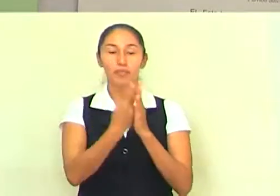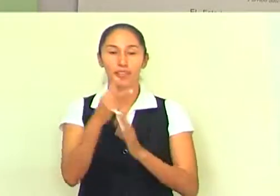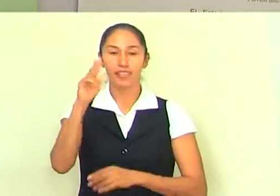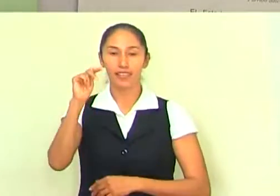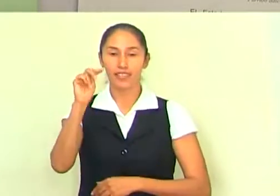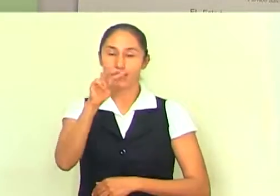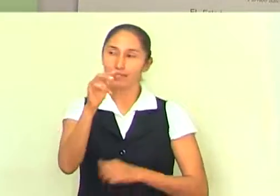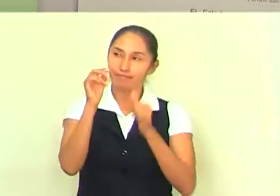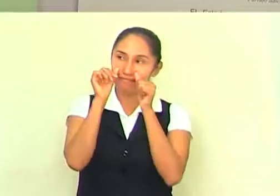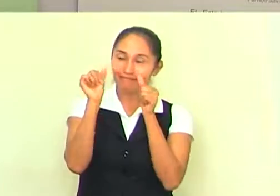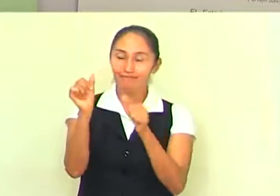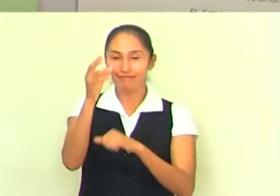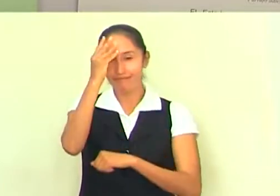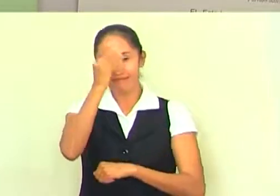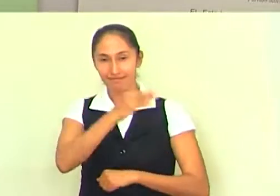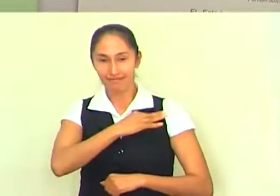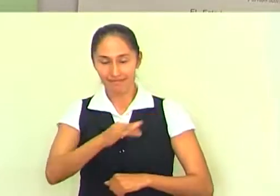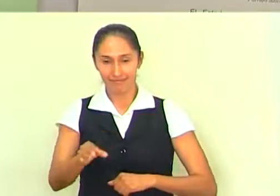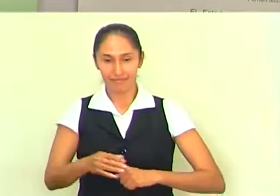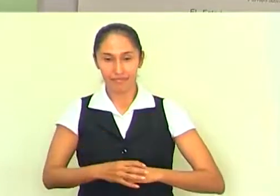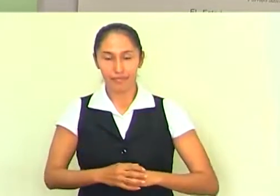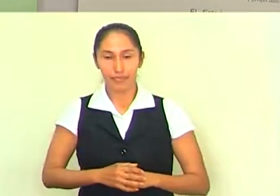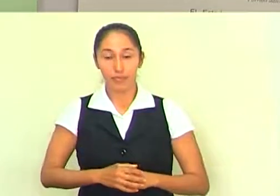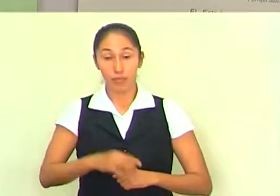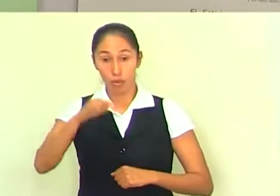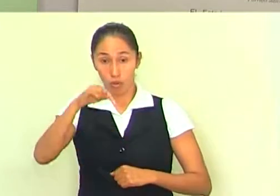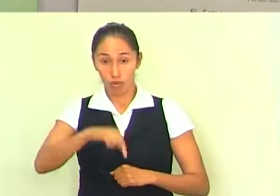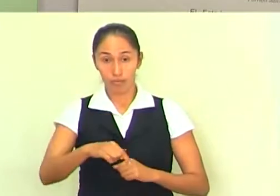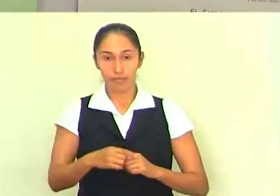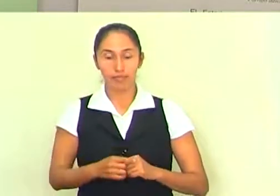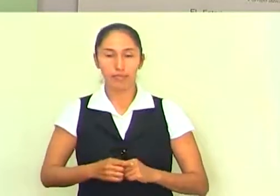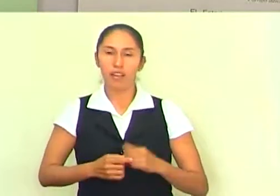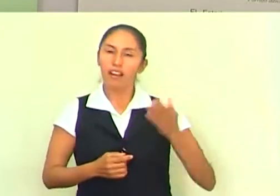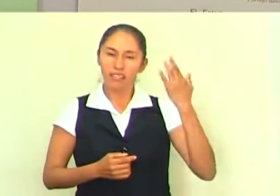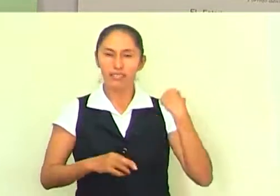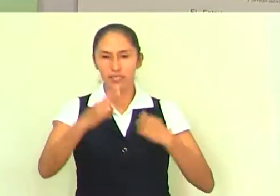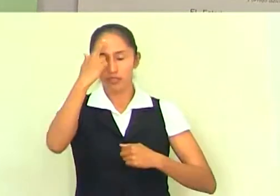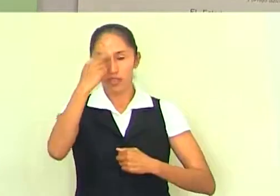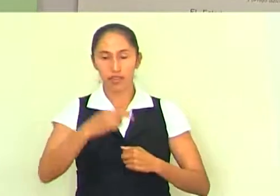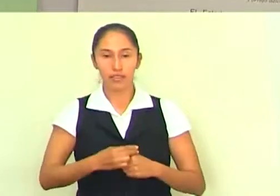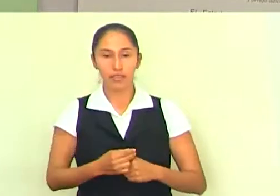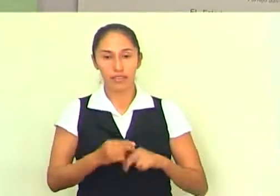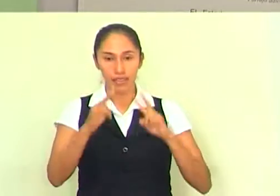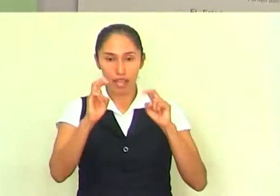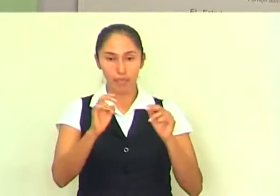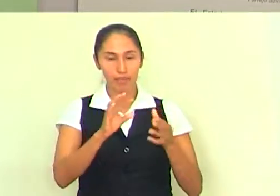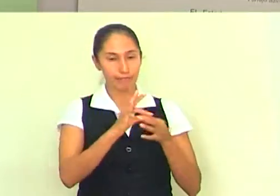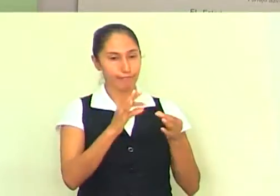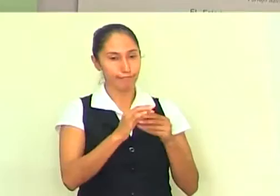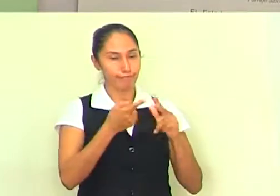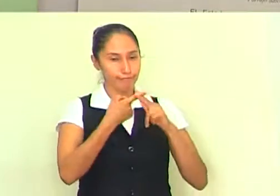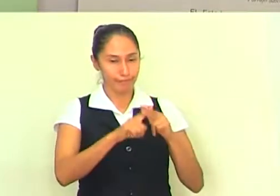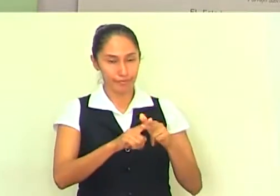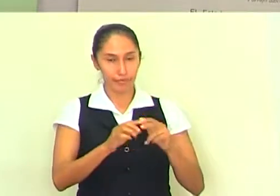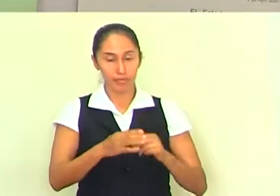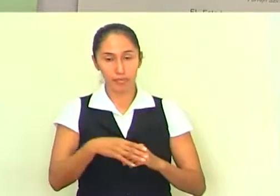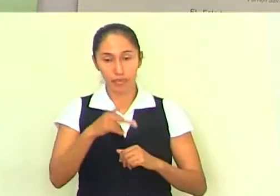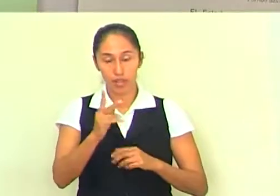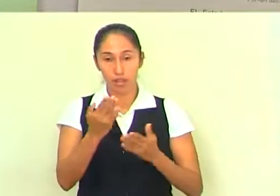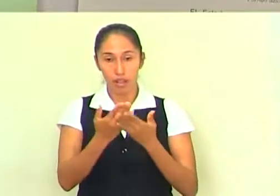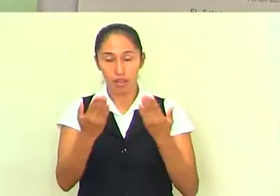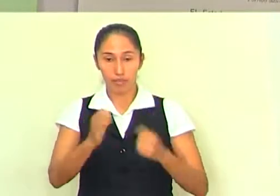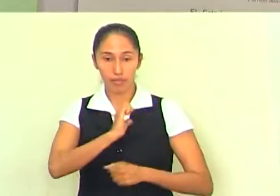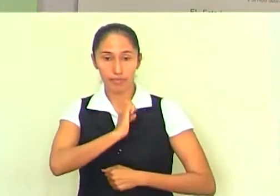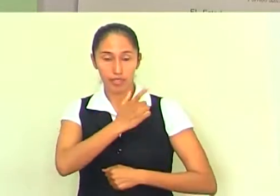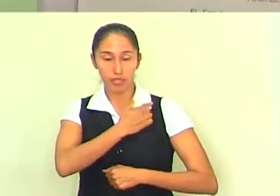van siguiendo. El día de hoy vamos a continuar la segunda sesión de español segundo grado,